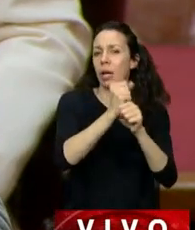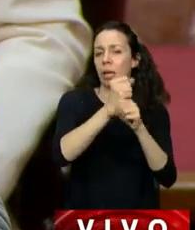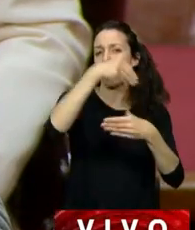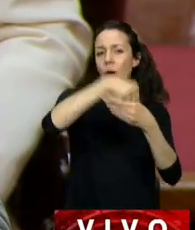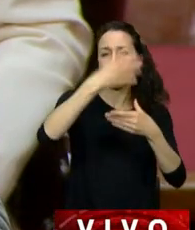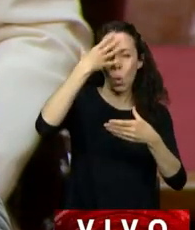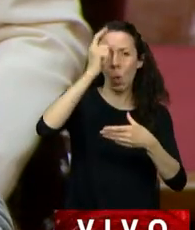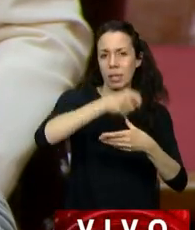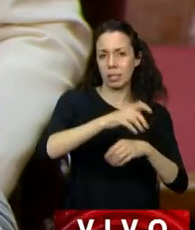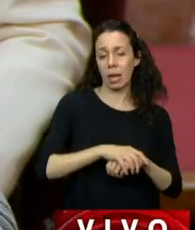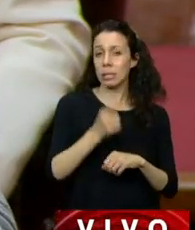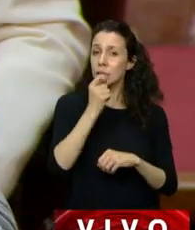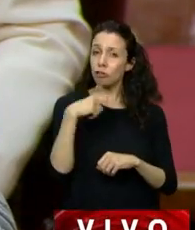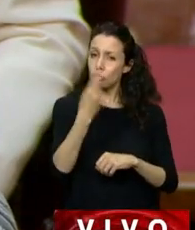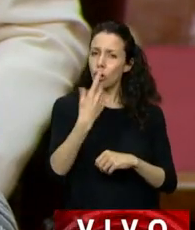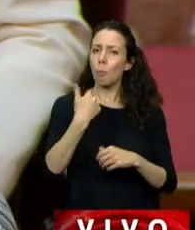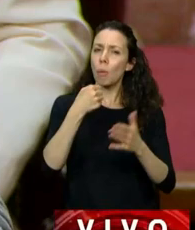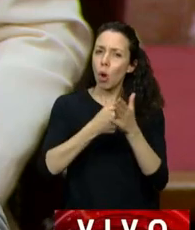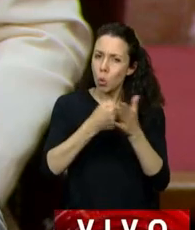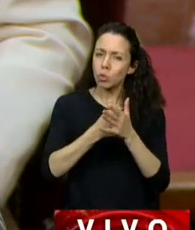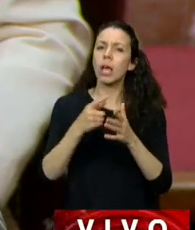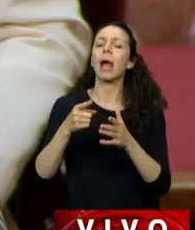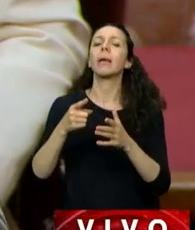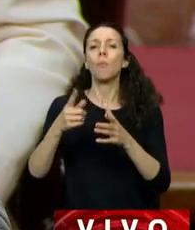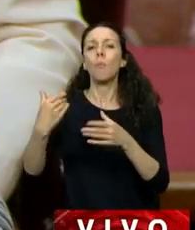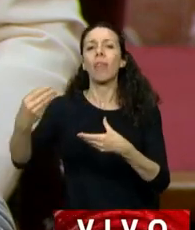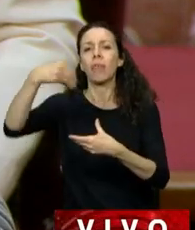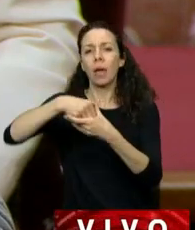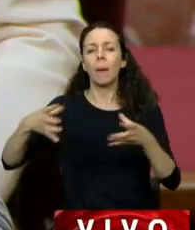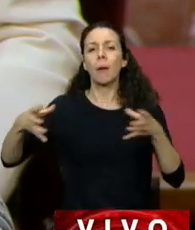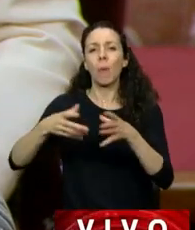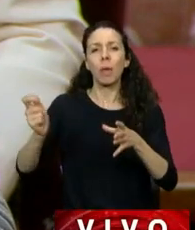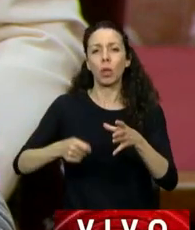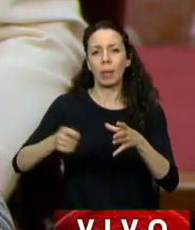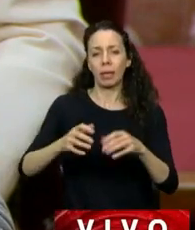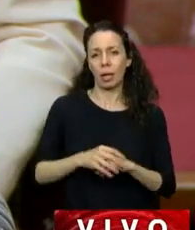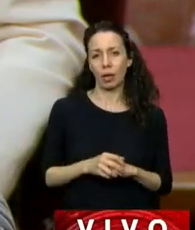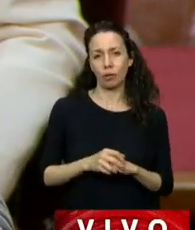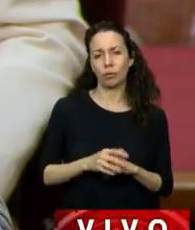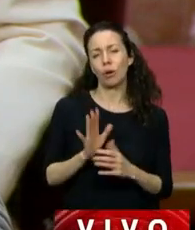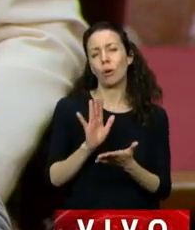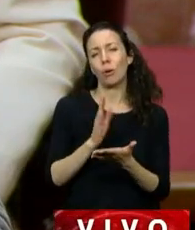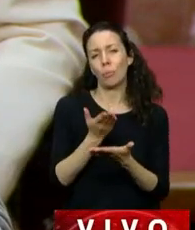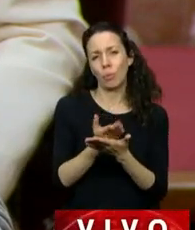para avanzar contra la casta judicial, pueden contar con el partido piquetero. Y con esto finalizo, señor presidente, pido un minuto más.